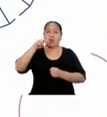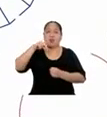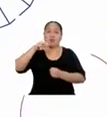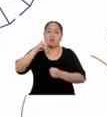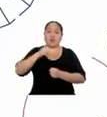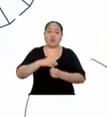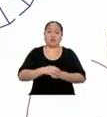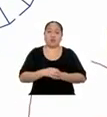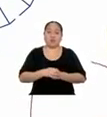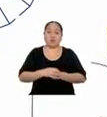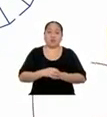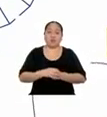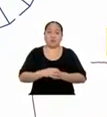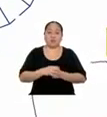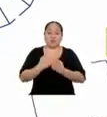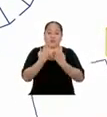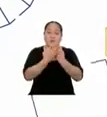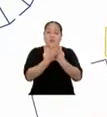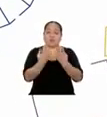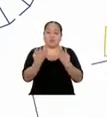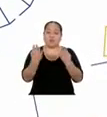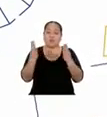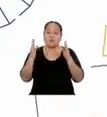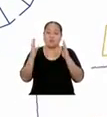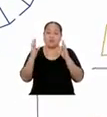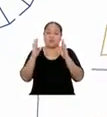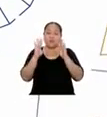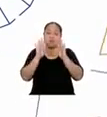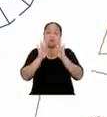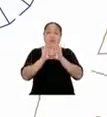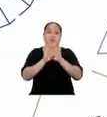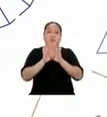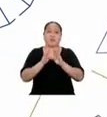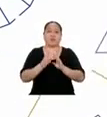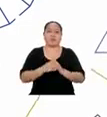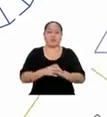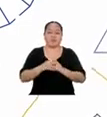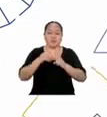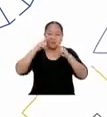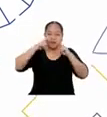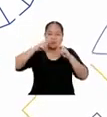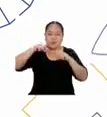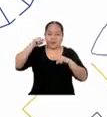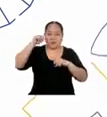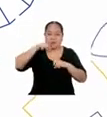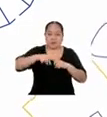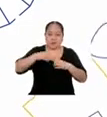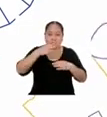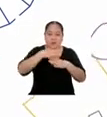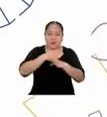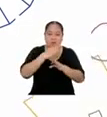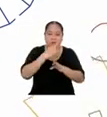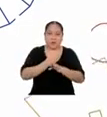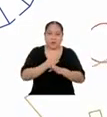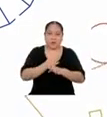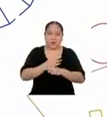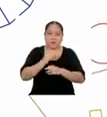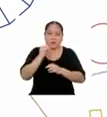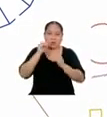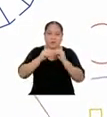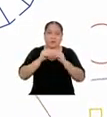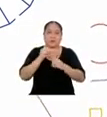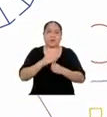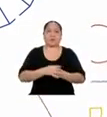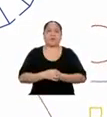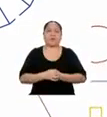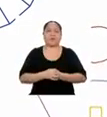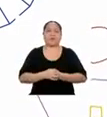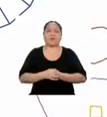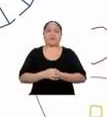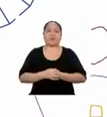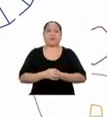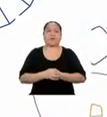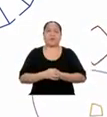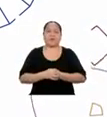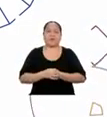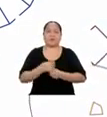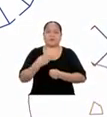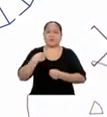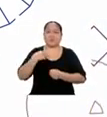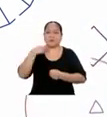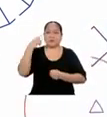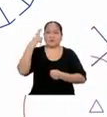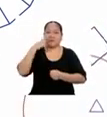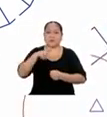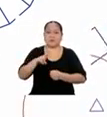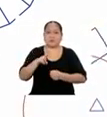son triángulos que tienen un vértice común. Analicemos las figuras planas que componen nuestra pirámide. Bueno, por lo que